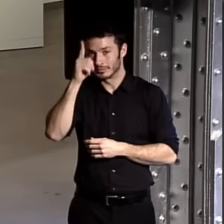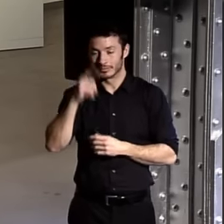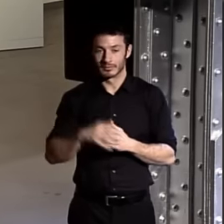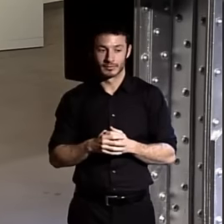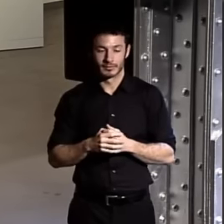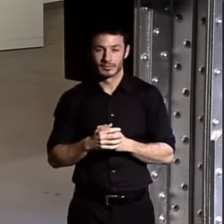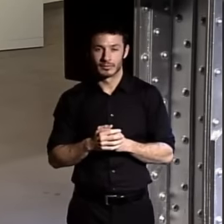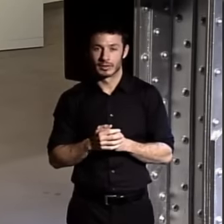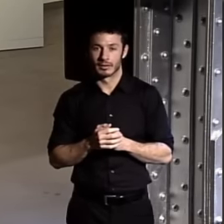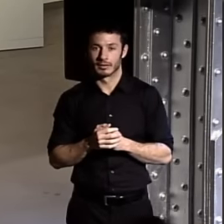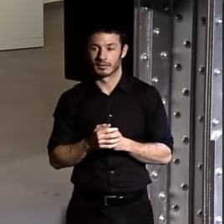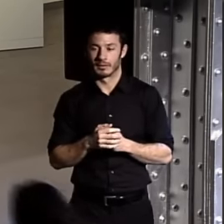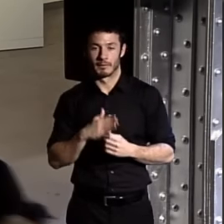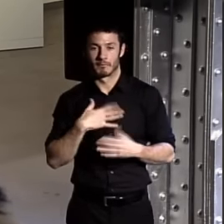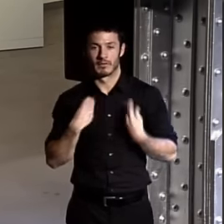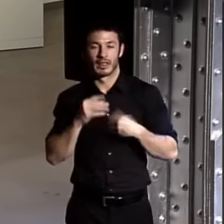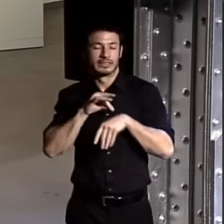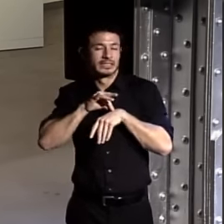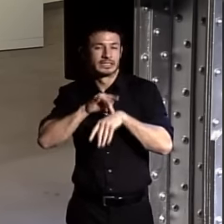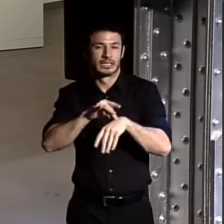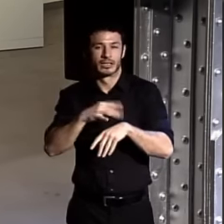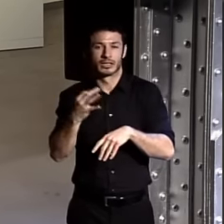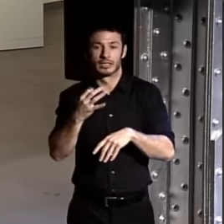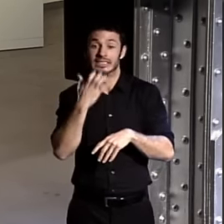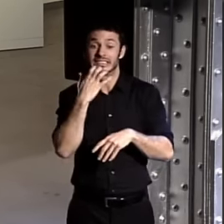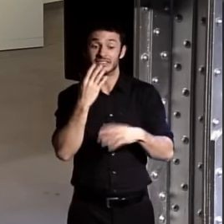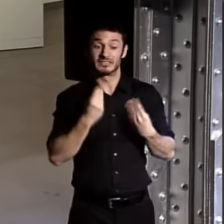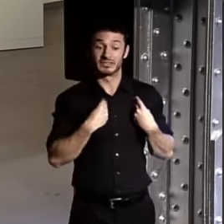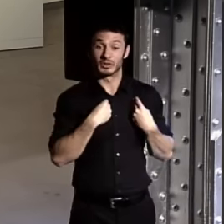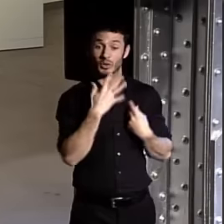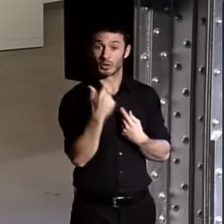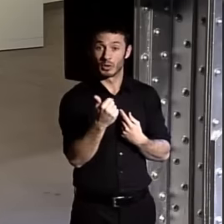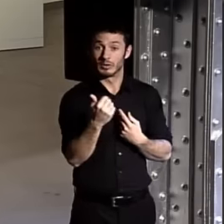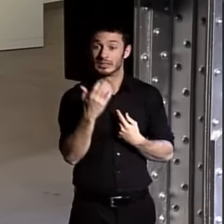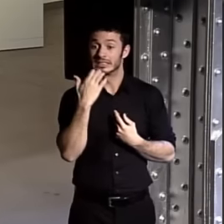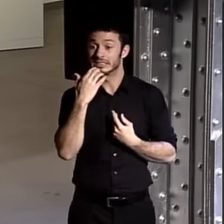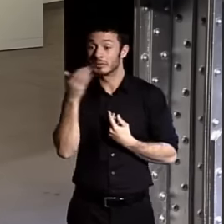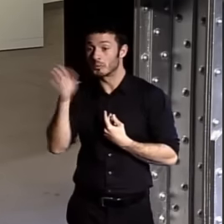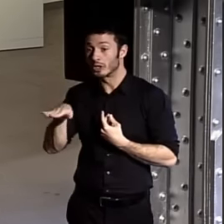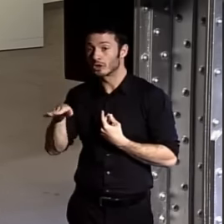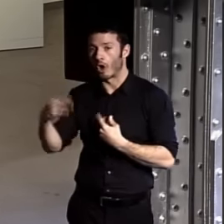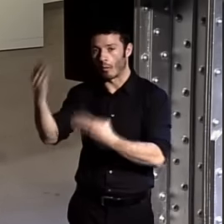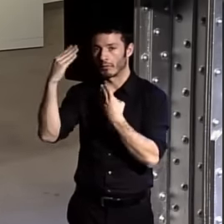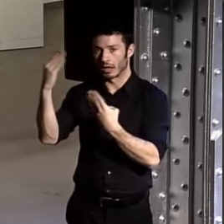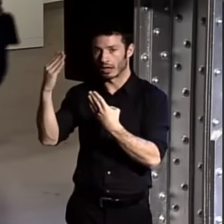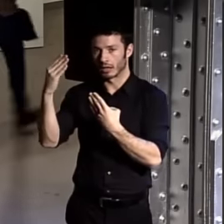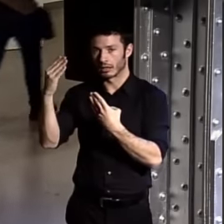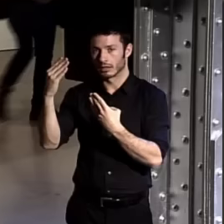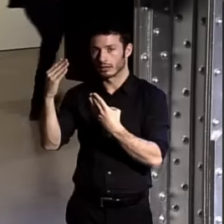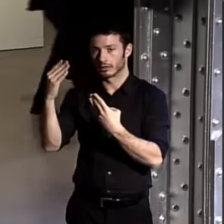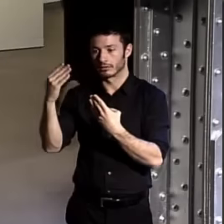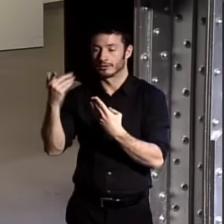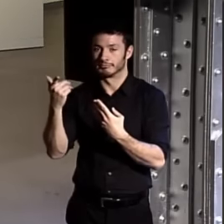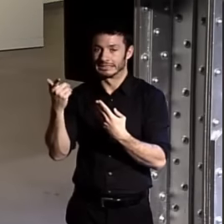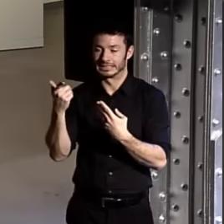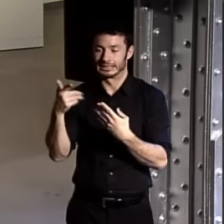guiado siempre mi vida ha sido si está vivo es un robo si está muerto es un homenaje Así que con esa máxima